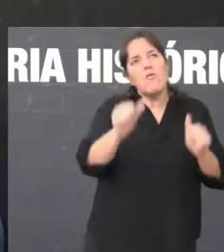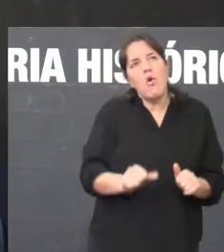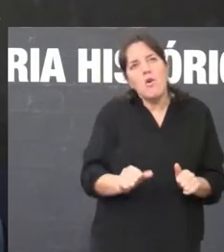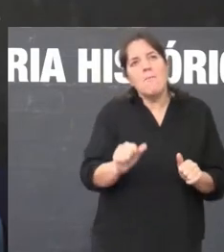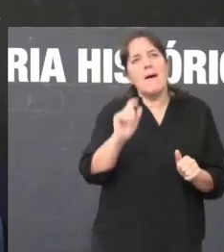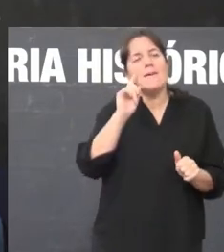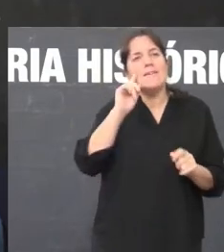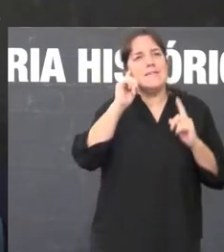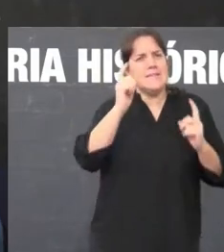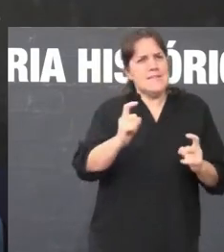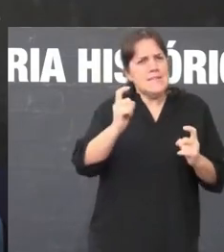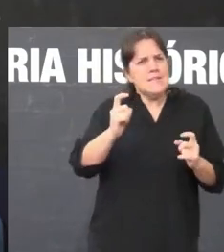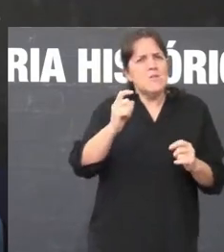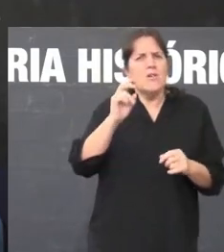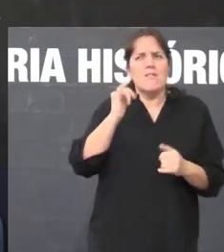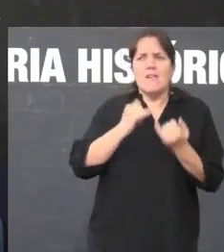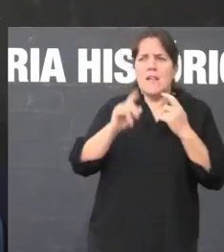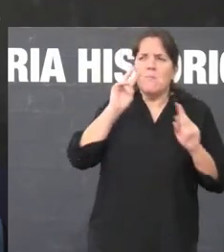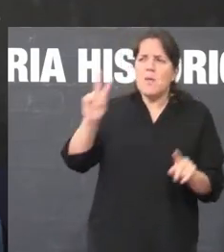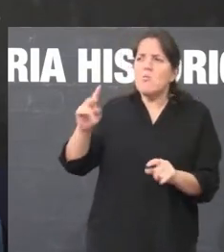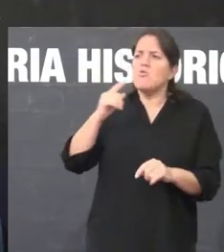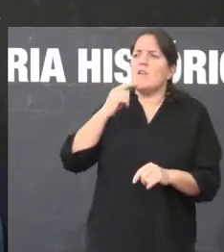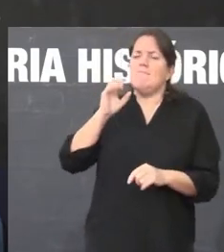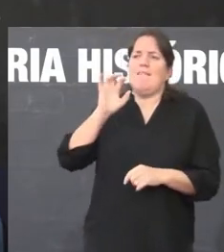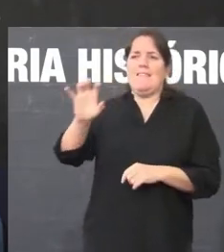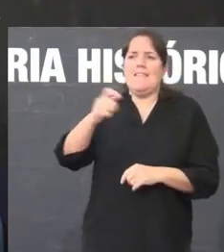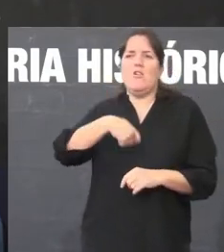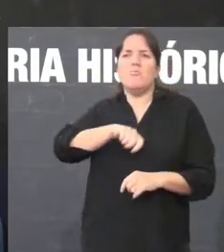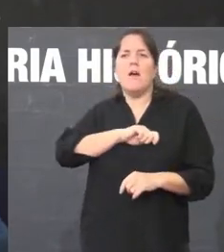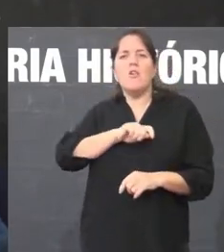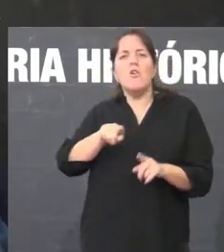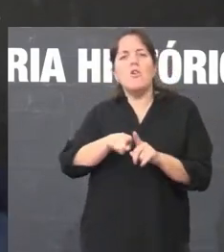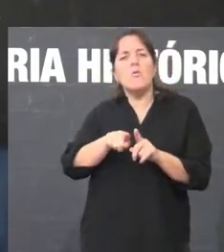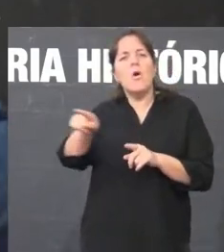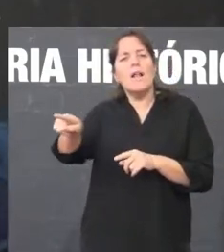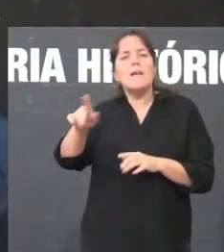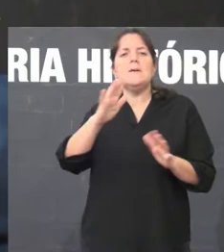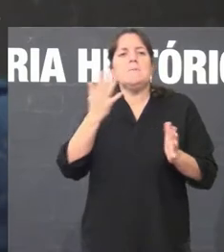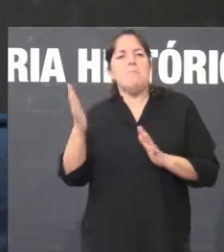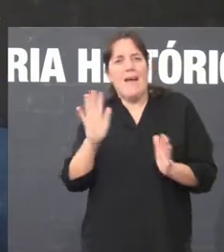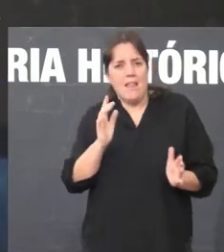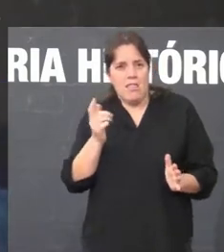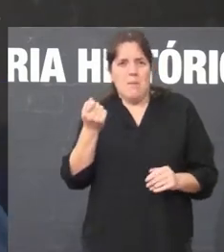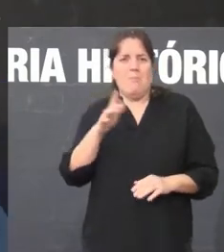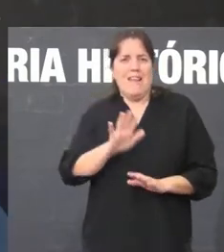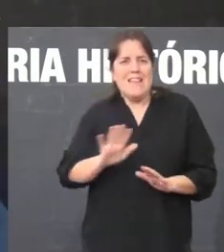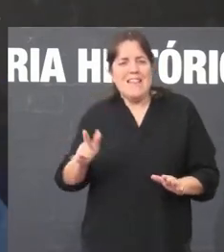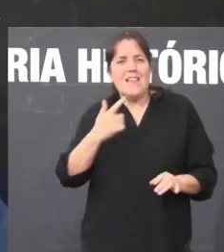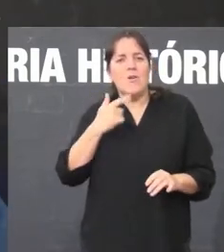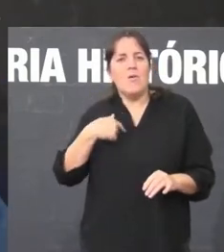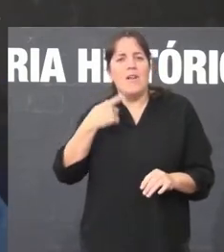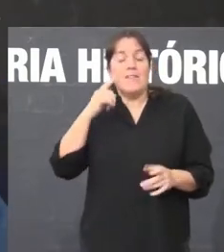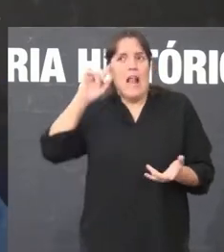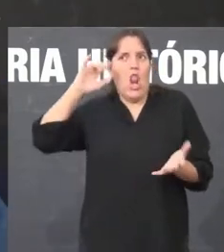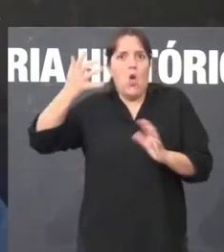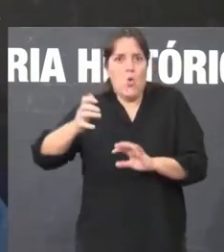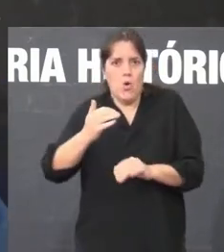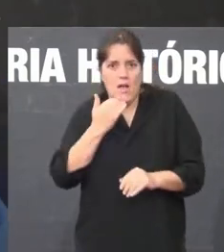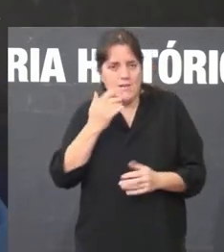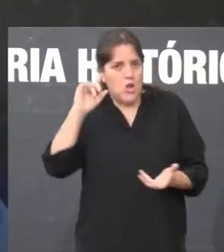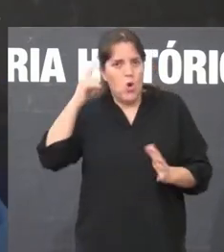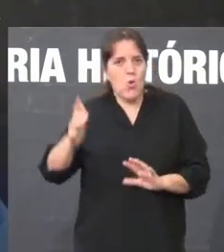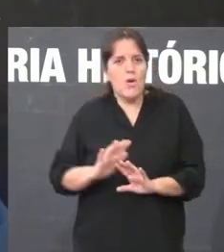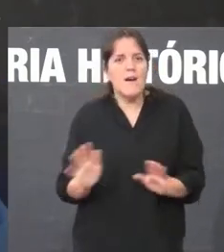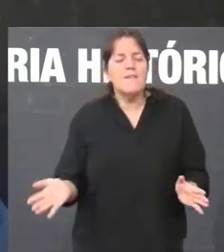que el Estado español estaba dispuesto a llegar hasta la locura.